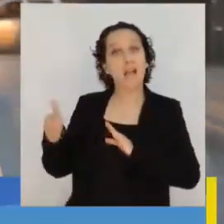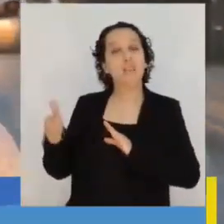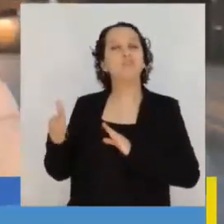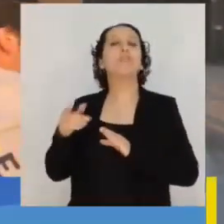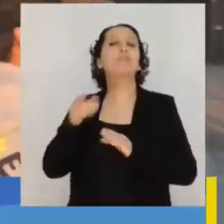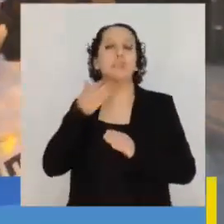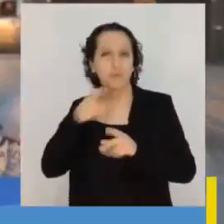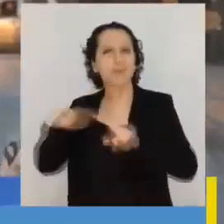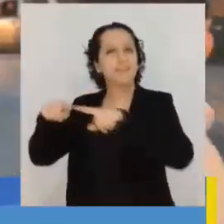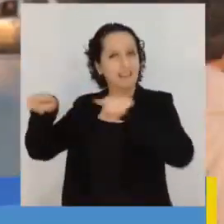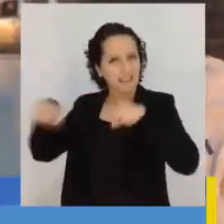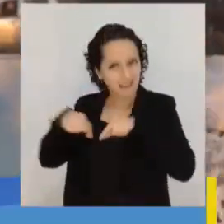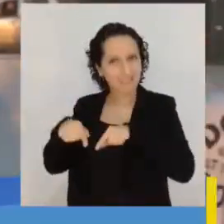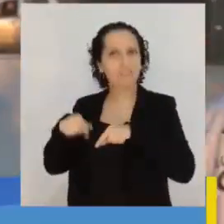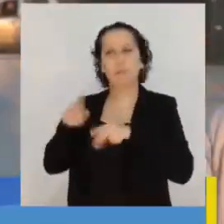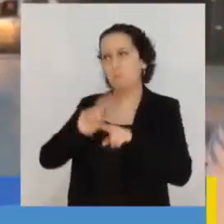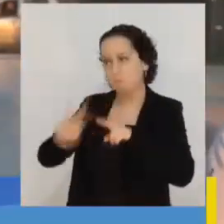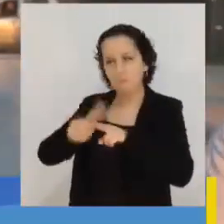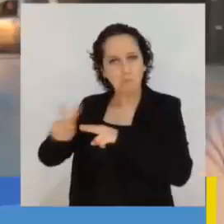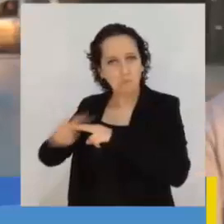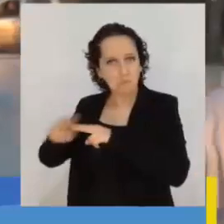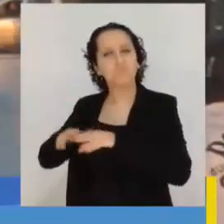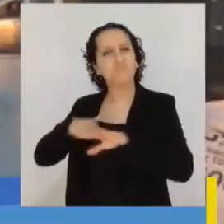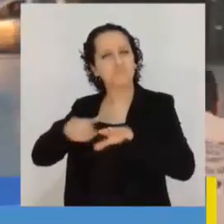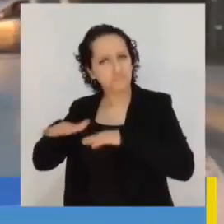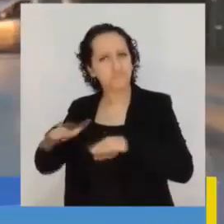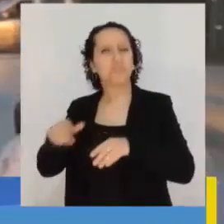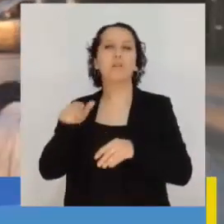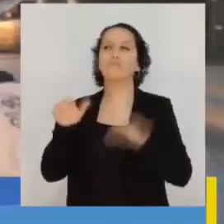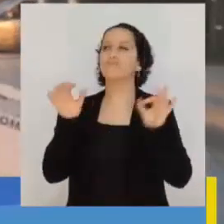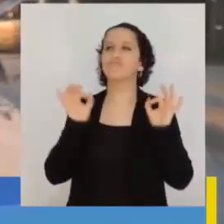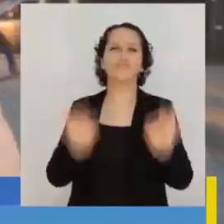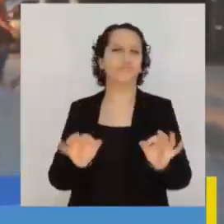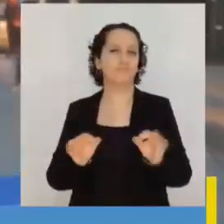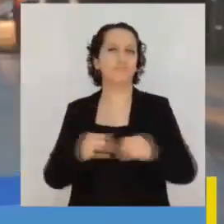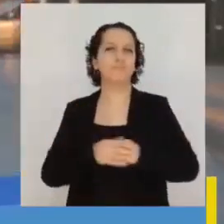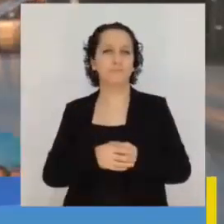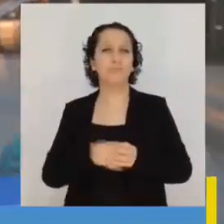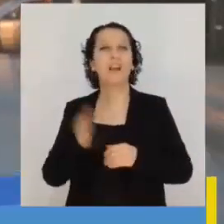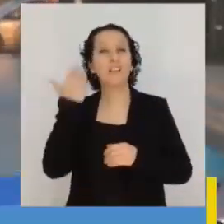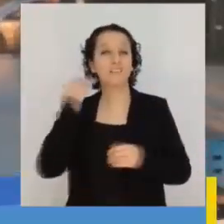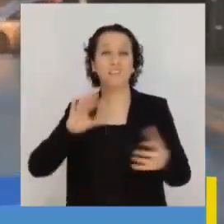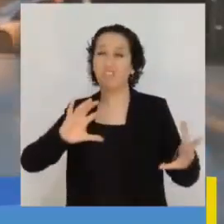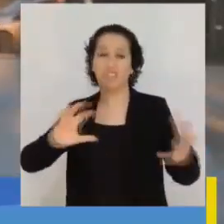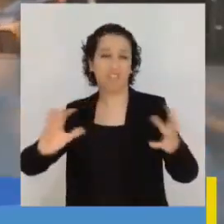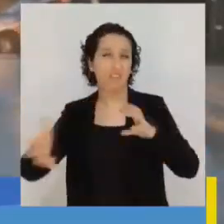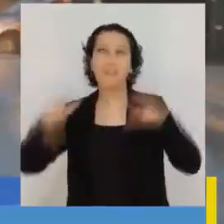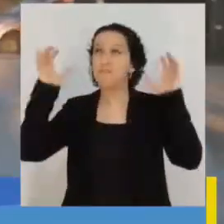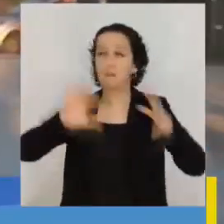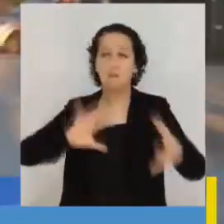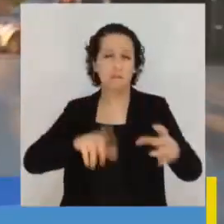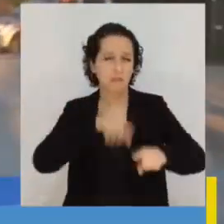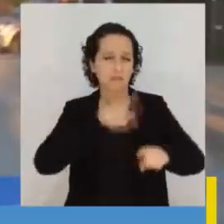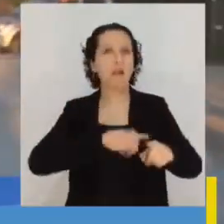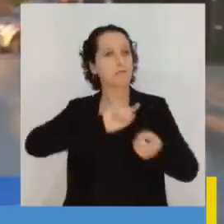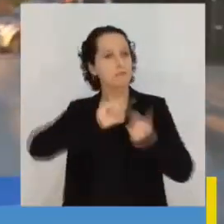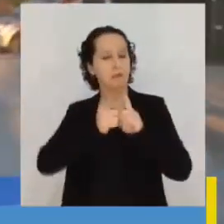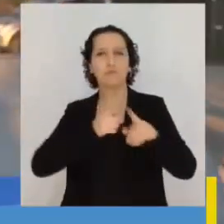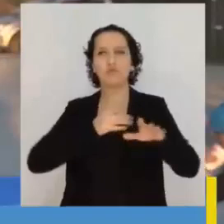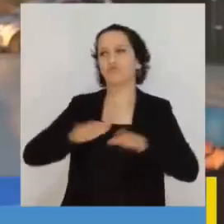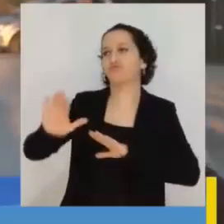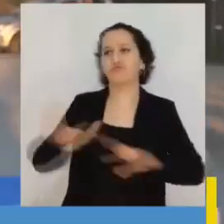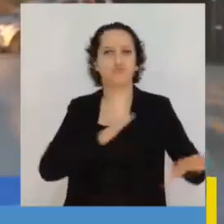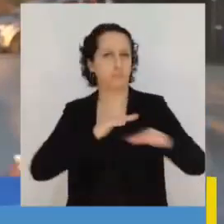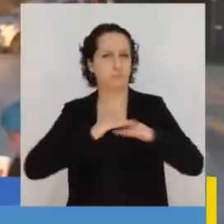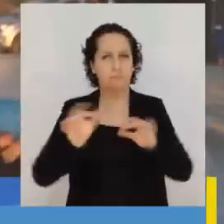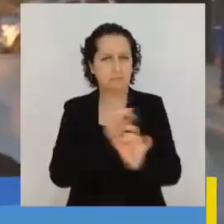del velódromo que tiene este sector, que también fue reparado por la municipalidad. Ahora, en todo este lugar que antes era un barrial en el invierno, ahora tenemos un skatepark, que